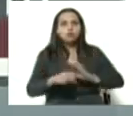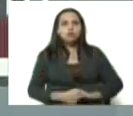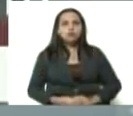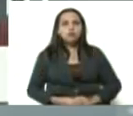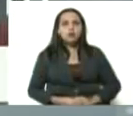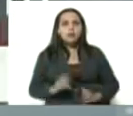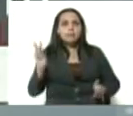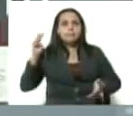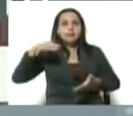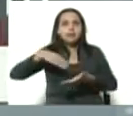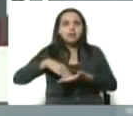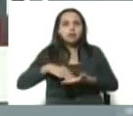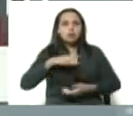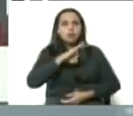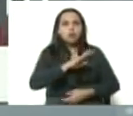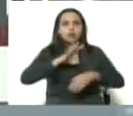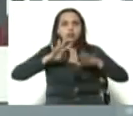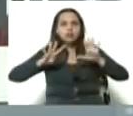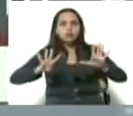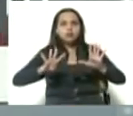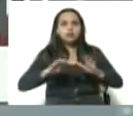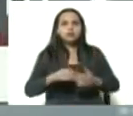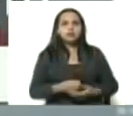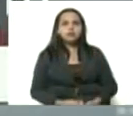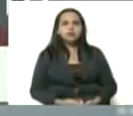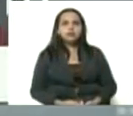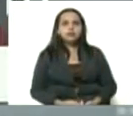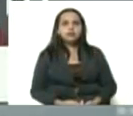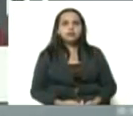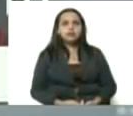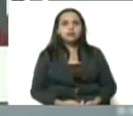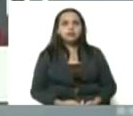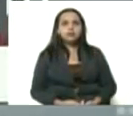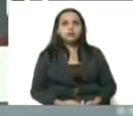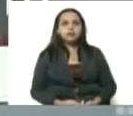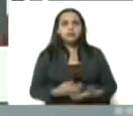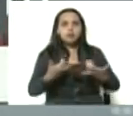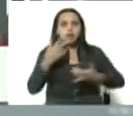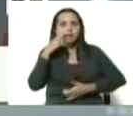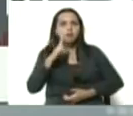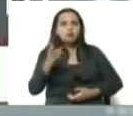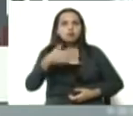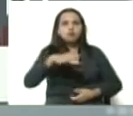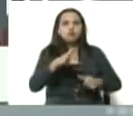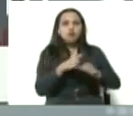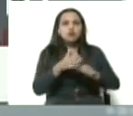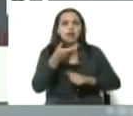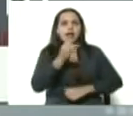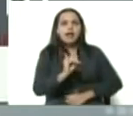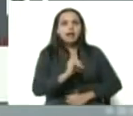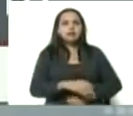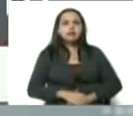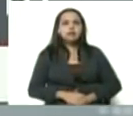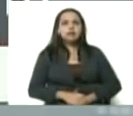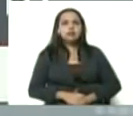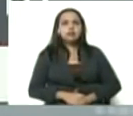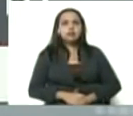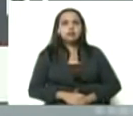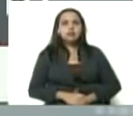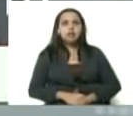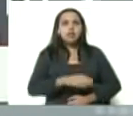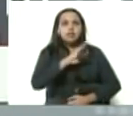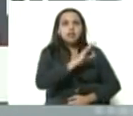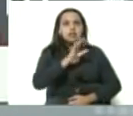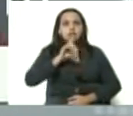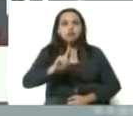casos. Ya dijimos, bueno, donde hay presencia en 31 en el municipio